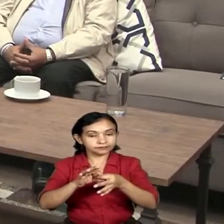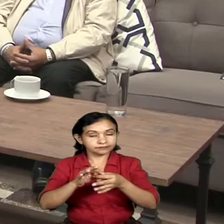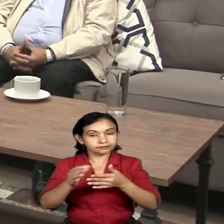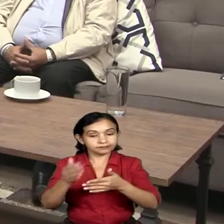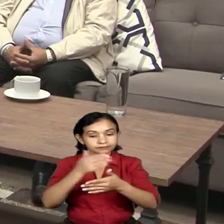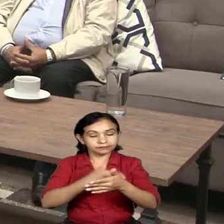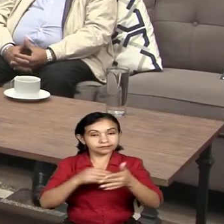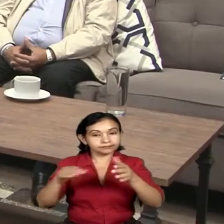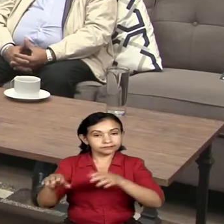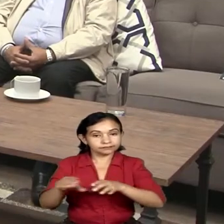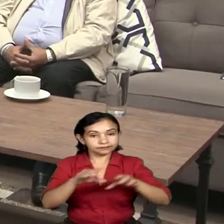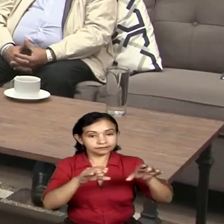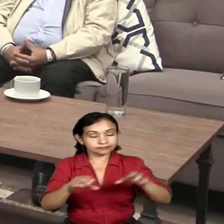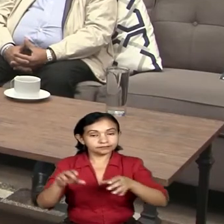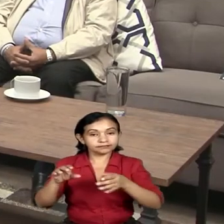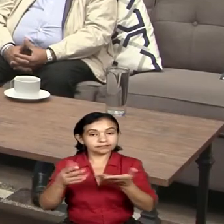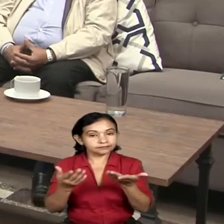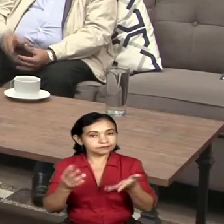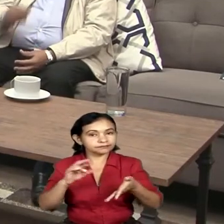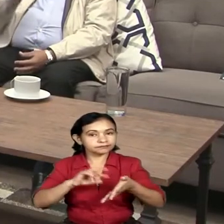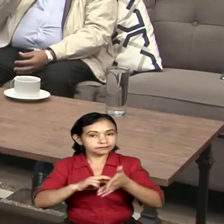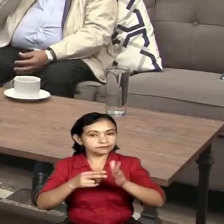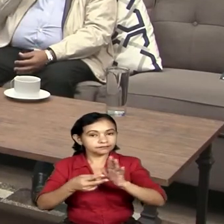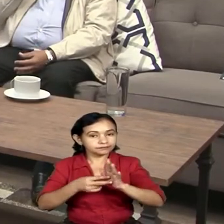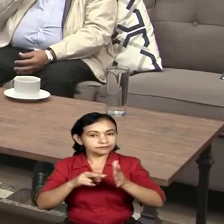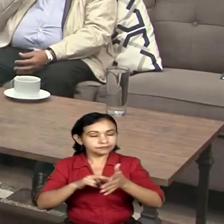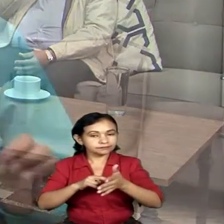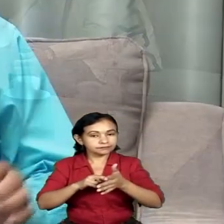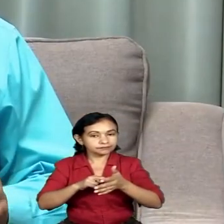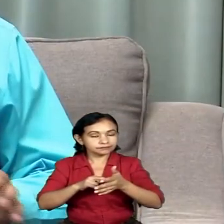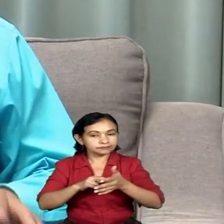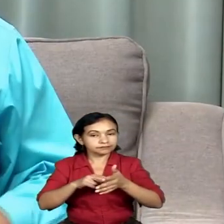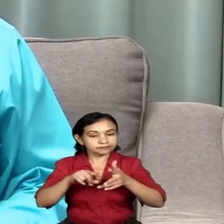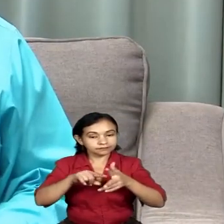detrás de este evento, pues, que significó el principio de la